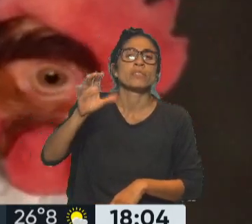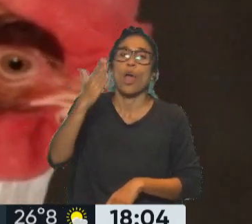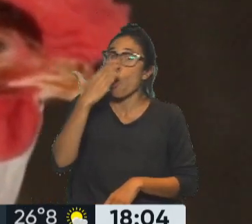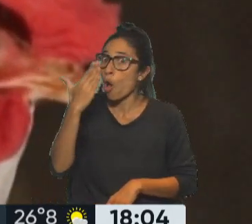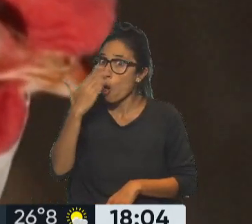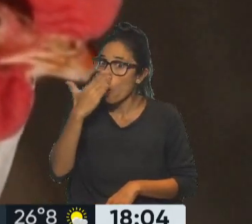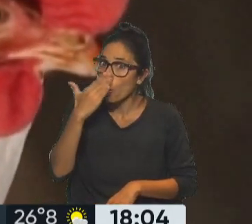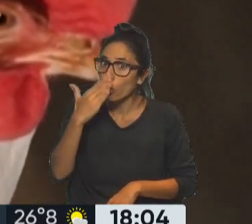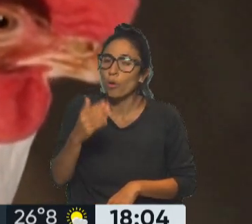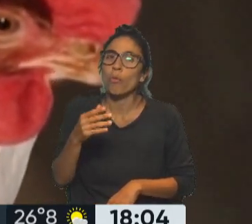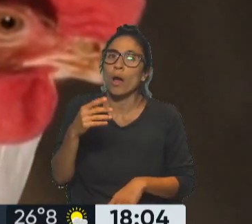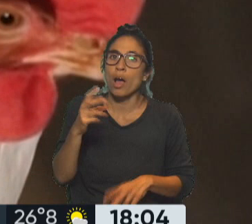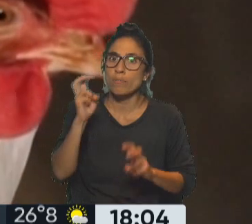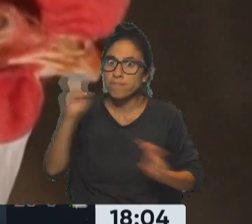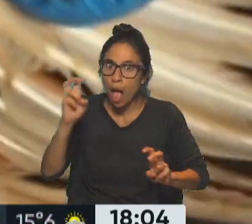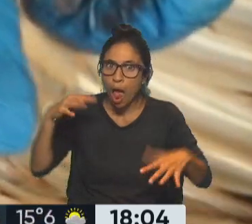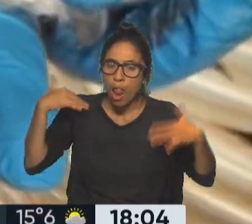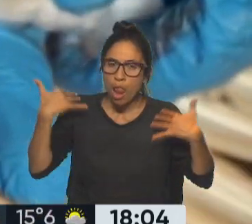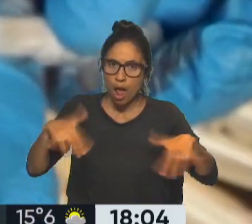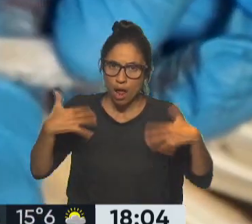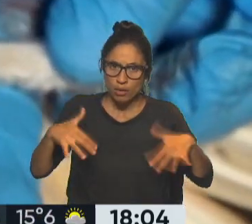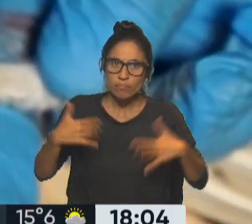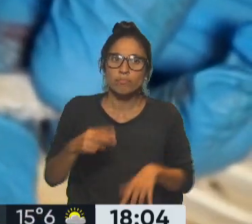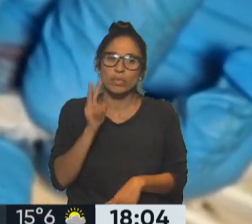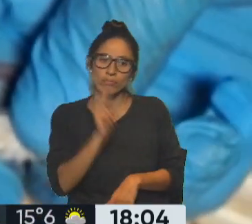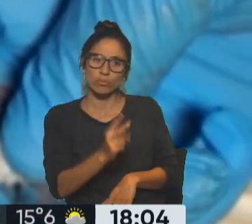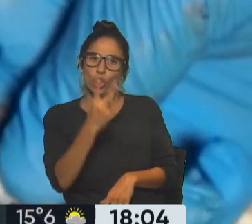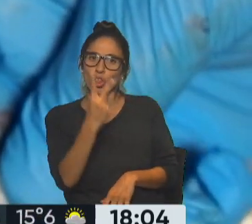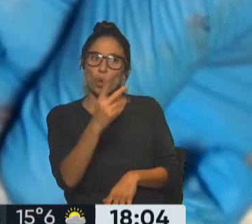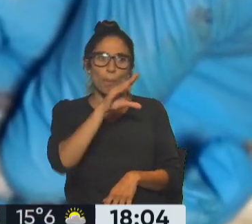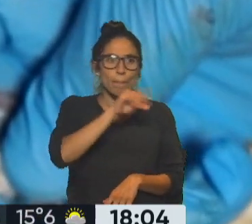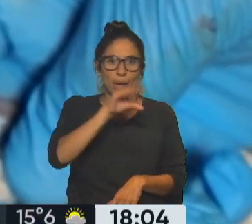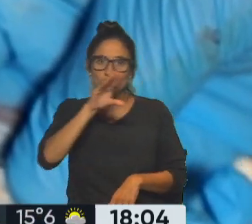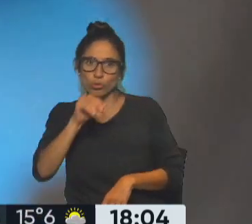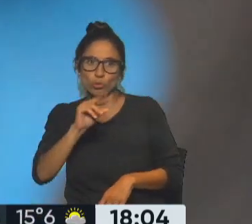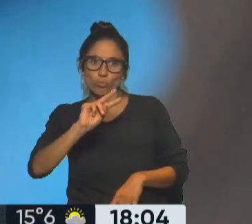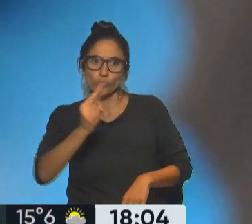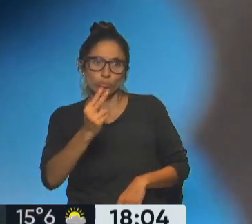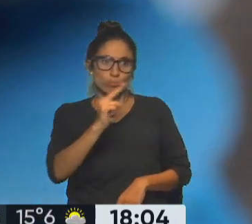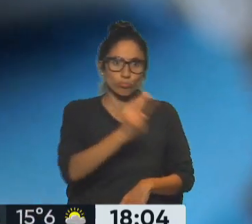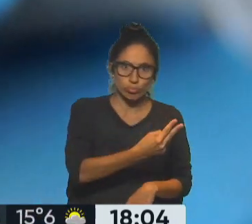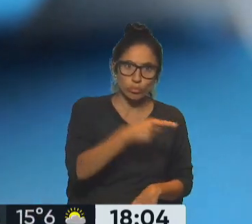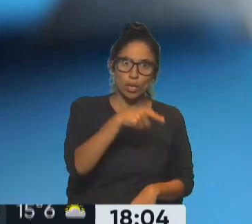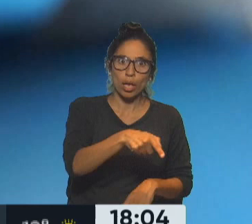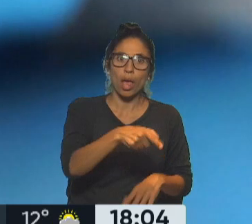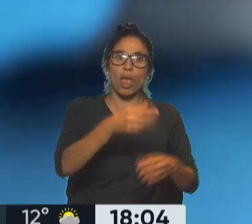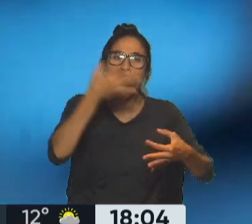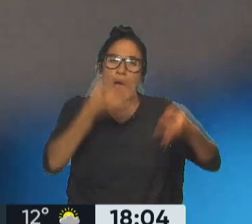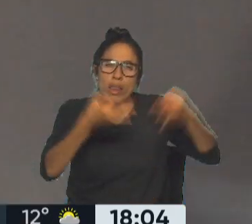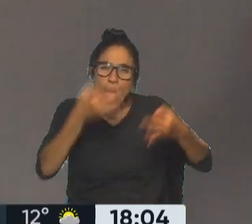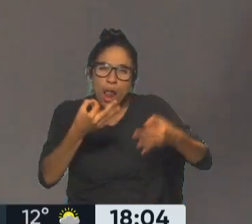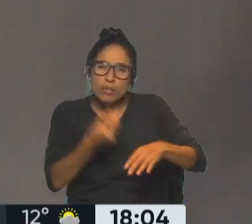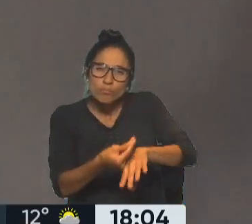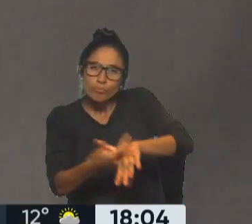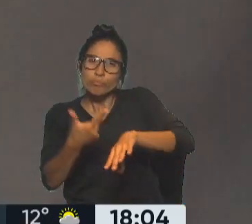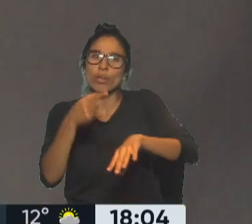patos muertos se halló el virus. Esto fue a través de diferentes estudios que se hicieron a estos animales. El SENASA trabaja